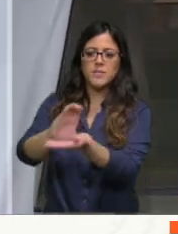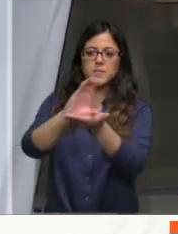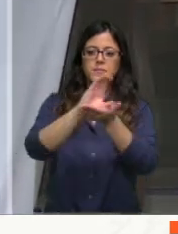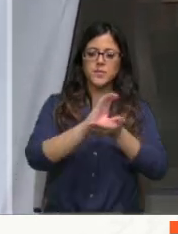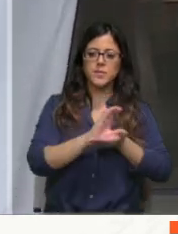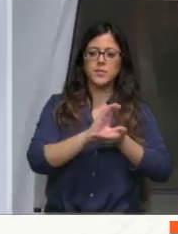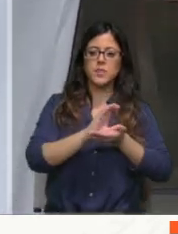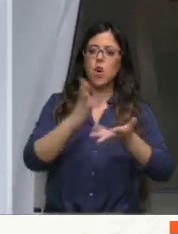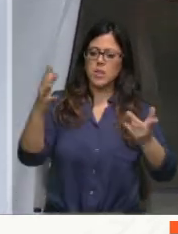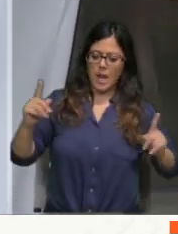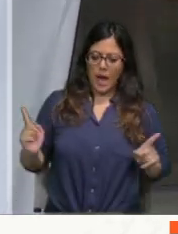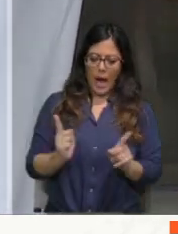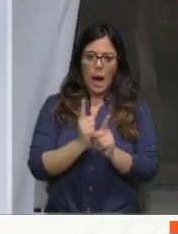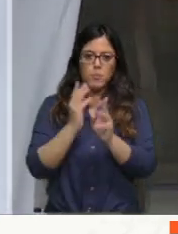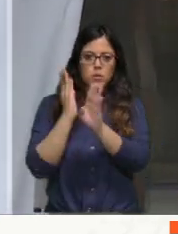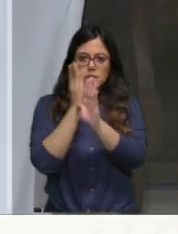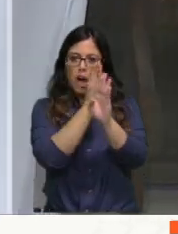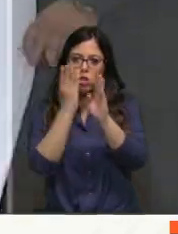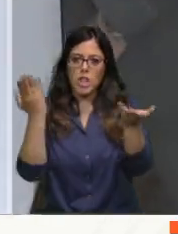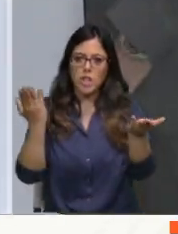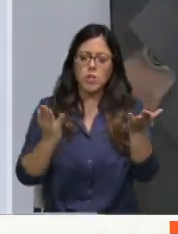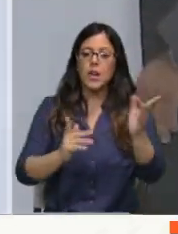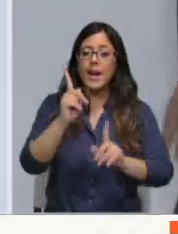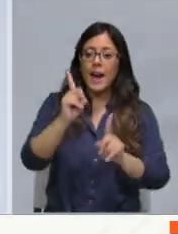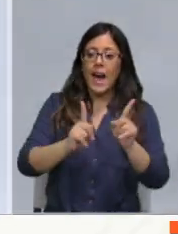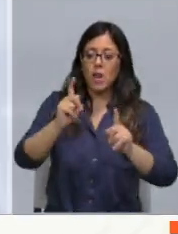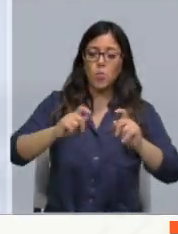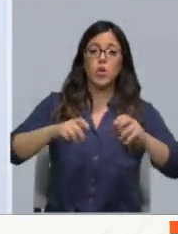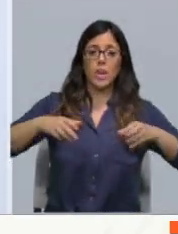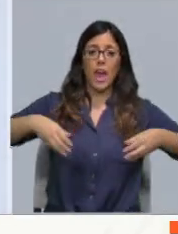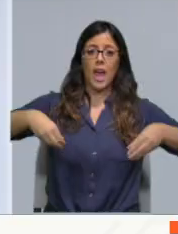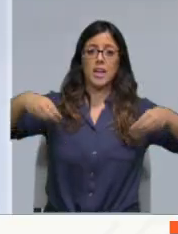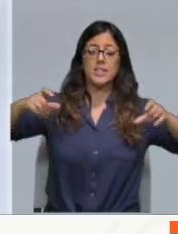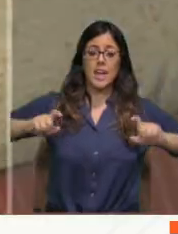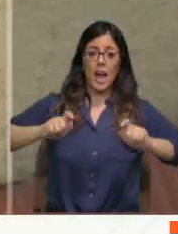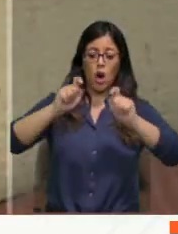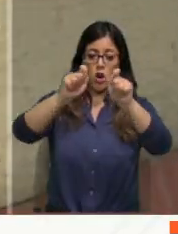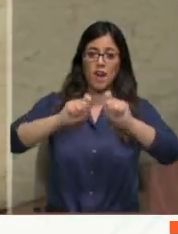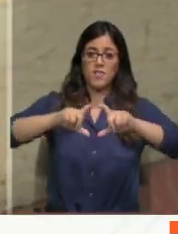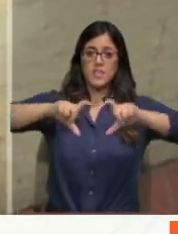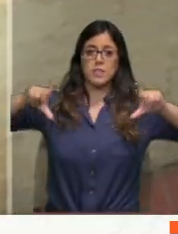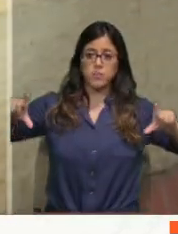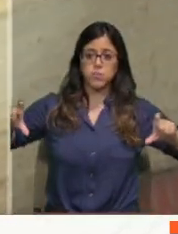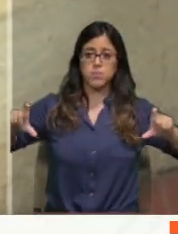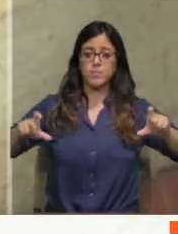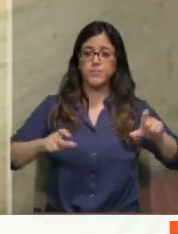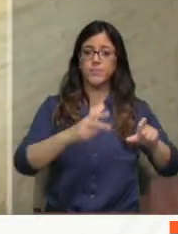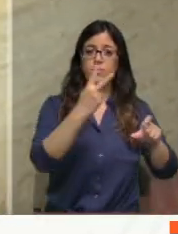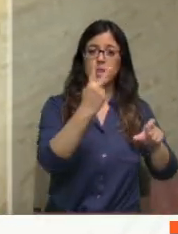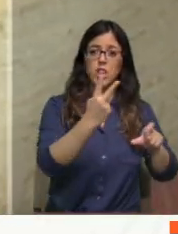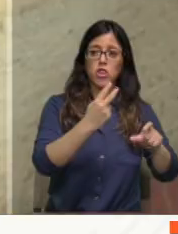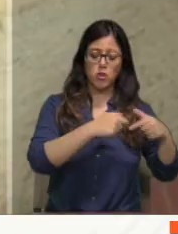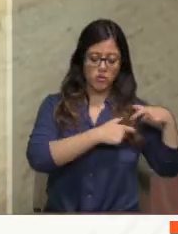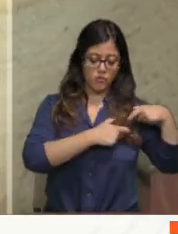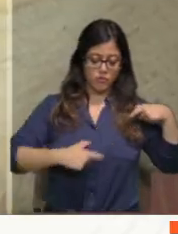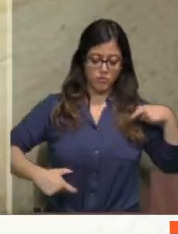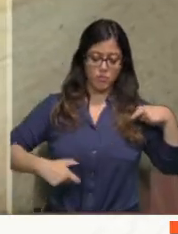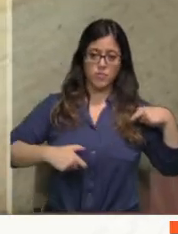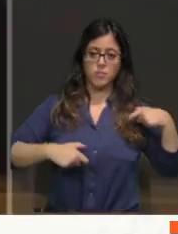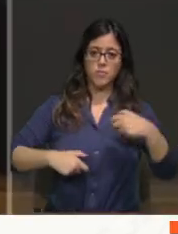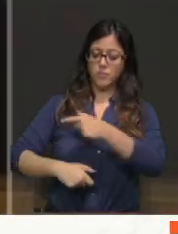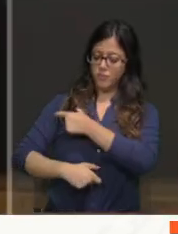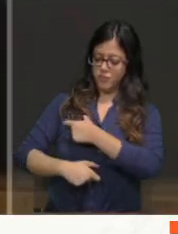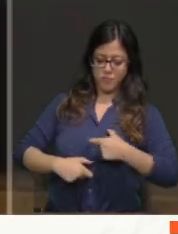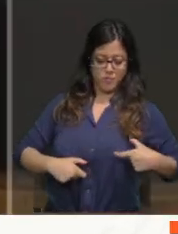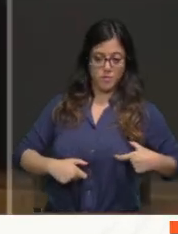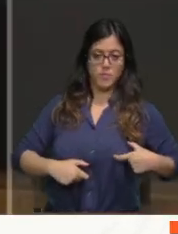están escondidos llegó el día algunos con lean su hermano y por si no va a estar a una dos bandas Lucía la diputada Pamela Giles